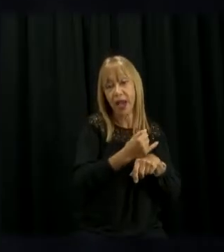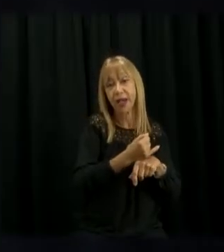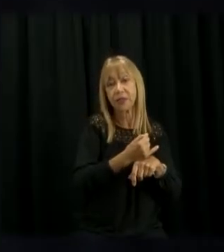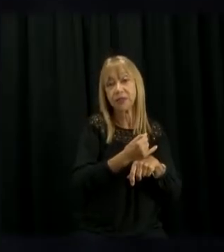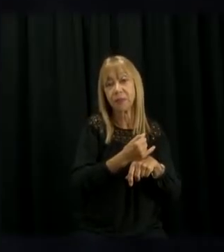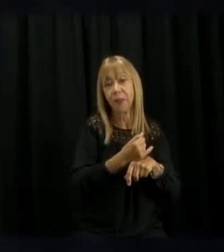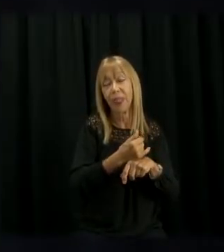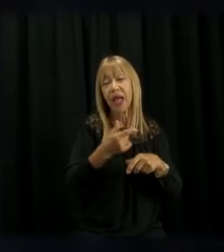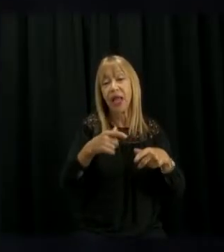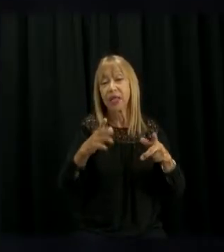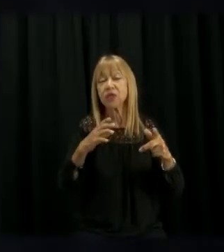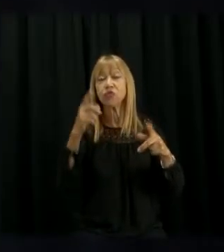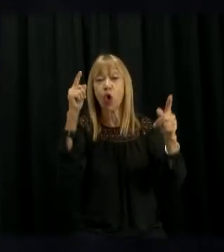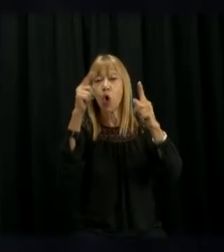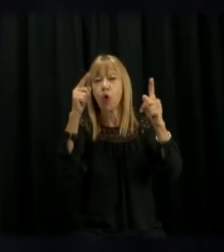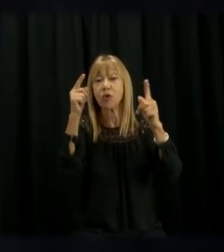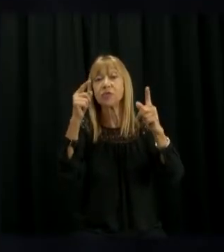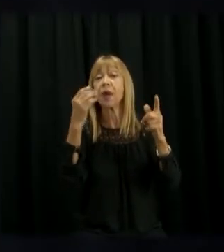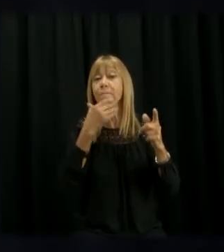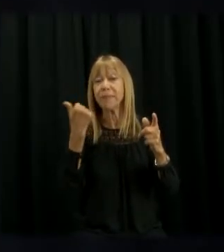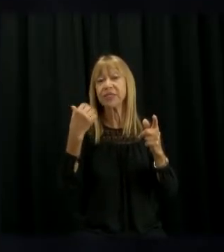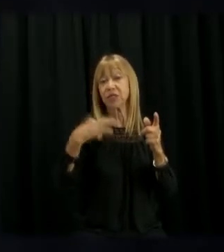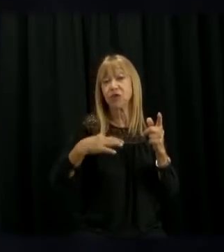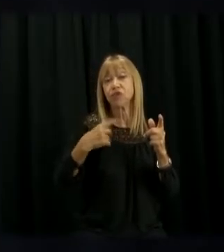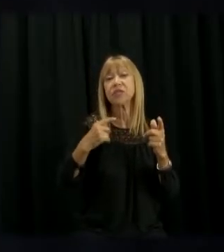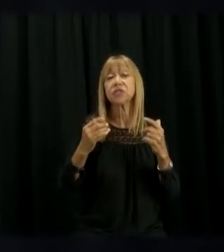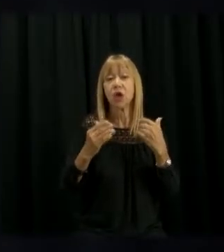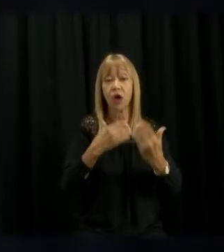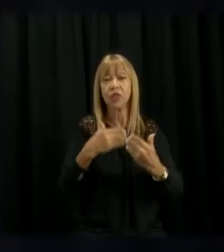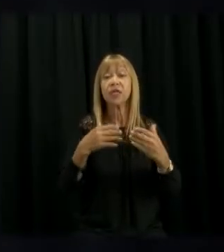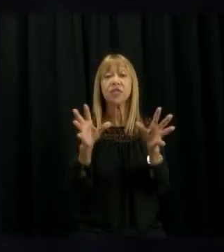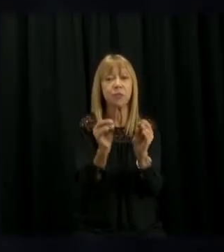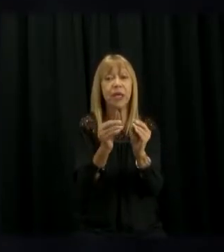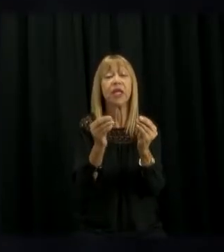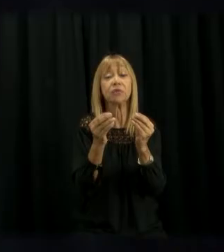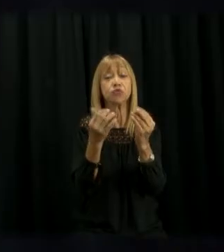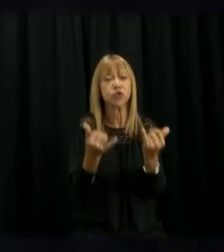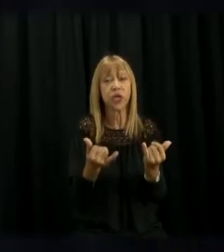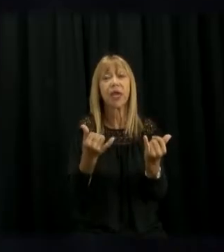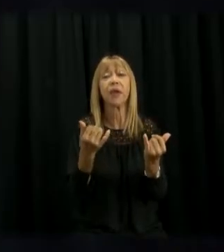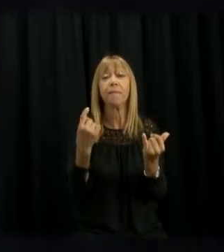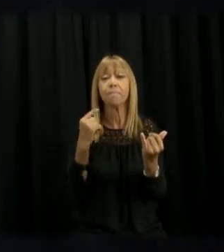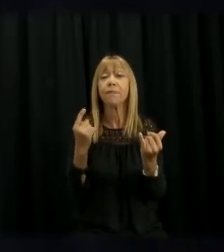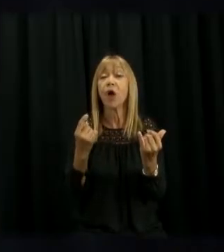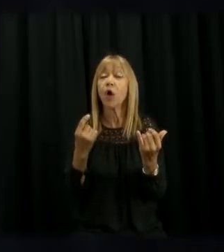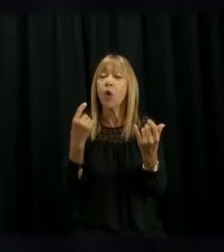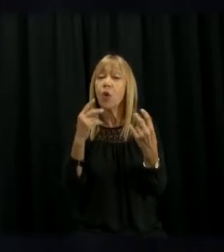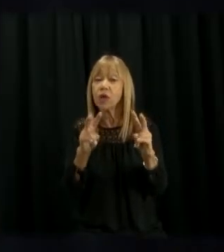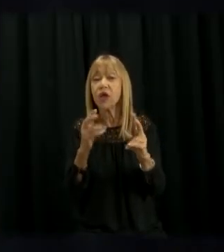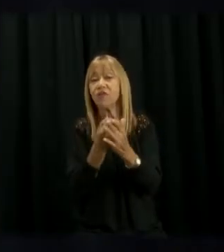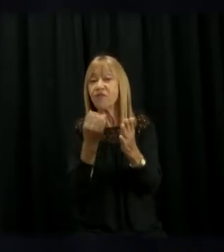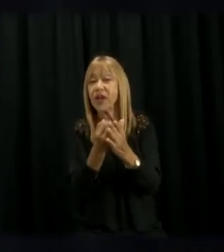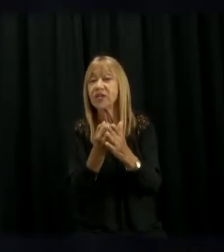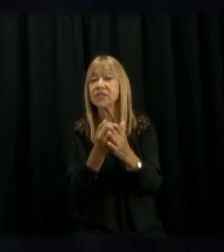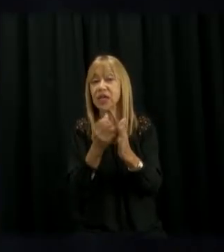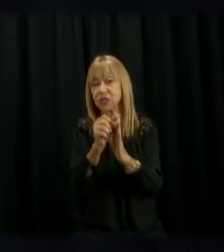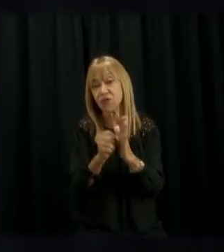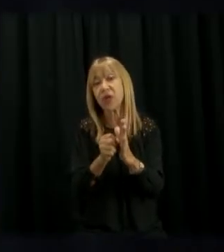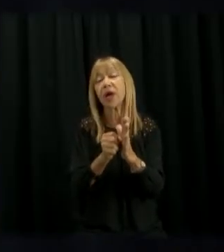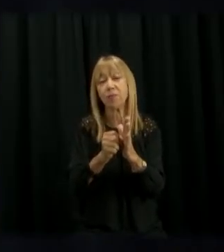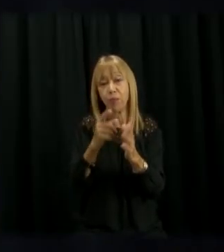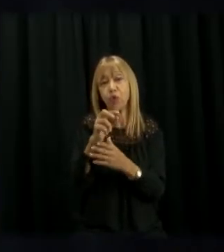servicios al pueblo de nuestra isla. Así que es para el mejor interés del pueblo de conducir esta vista